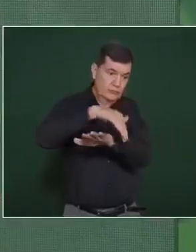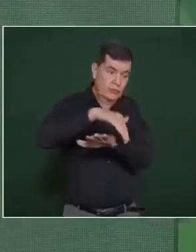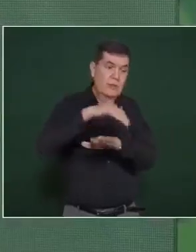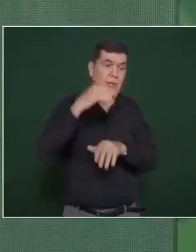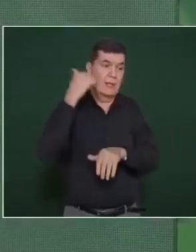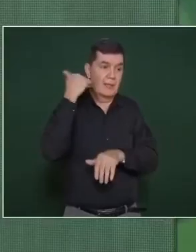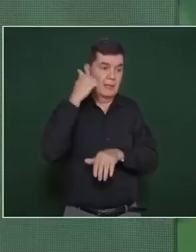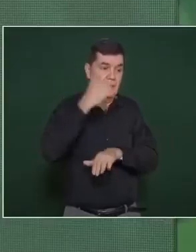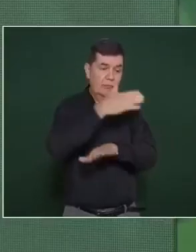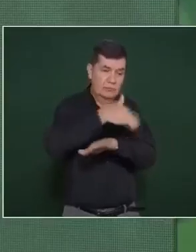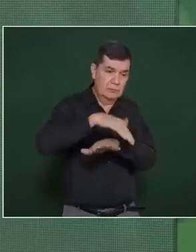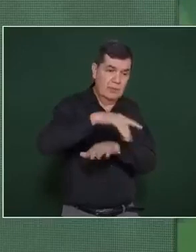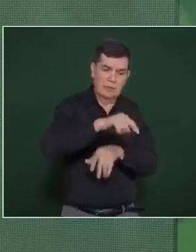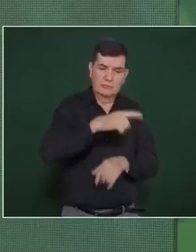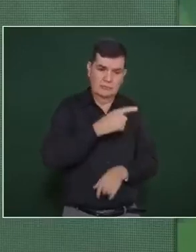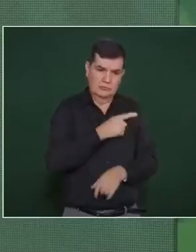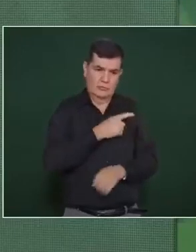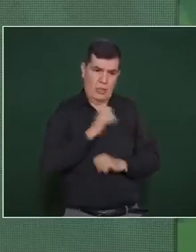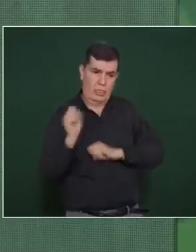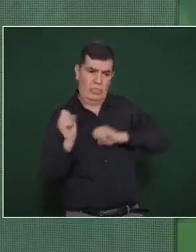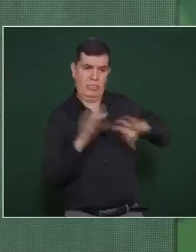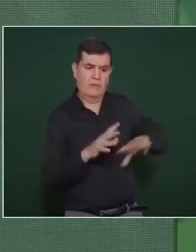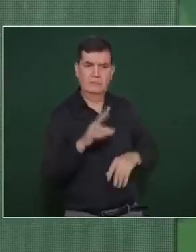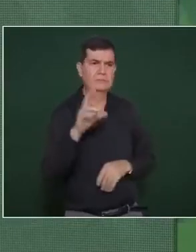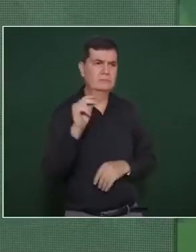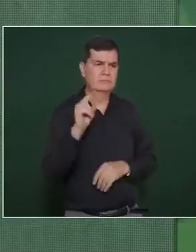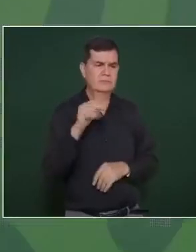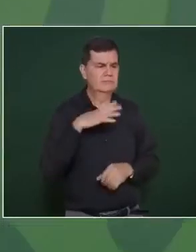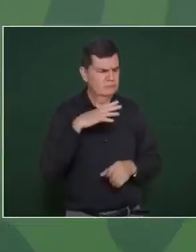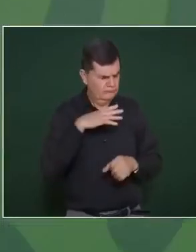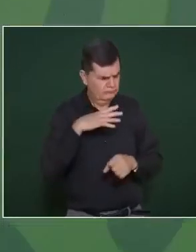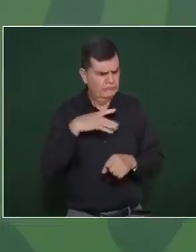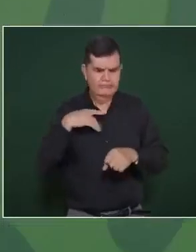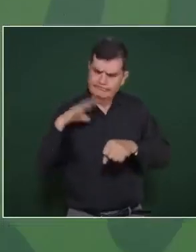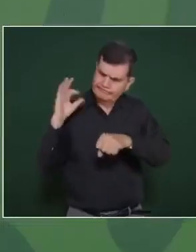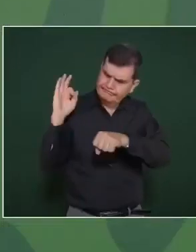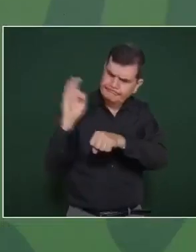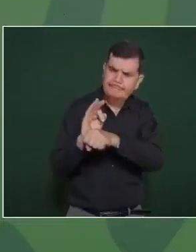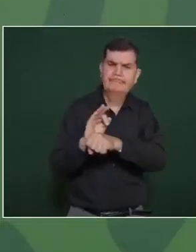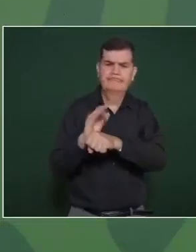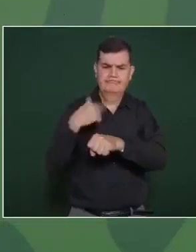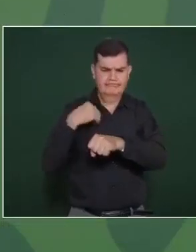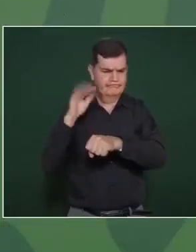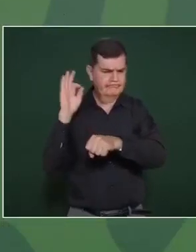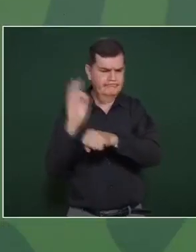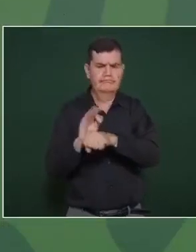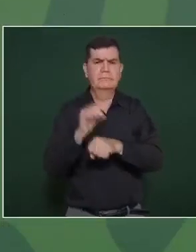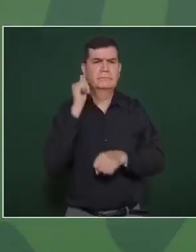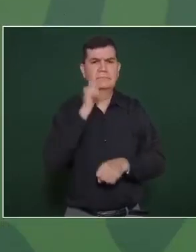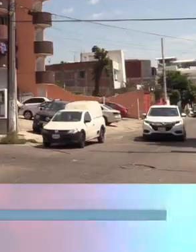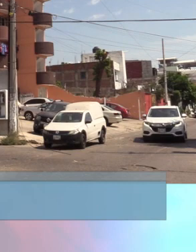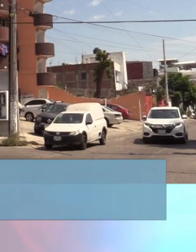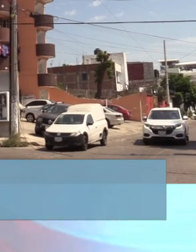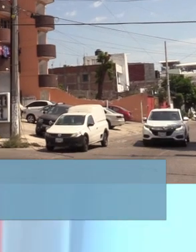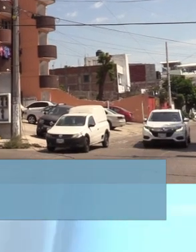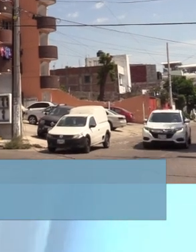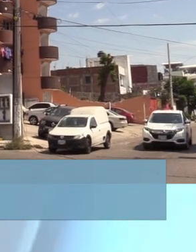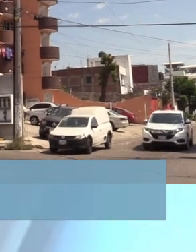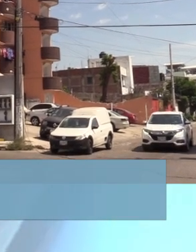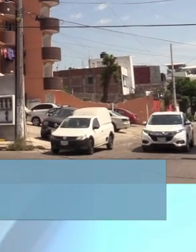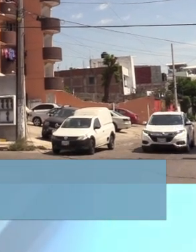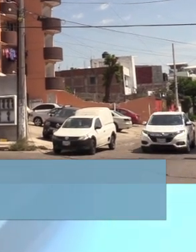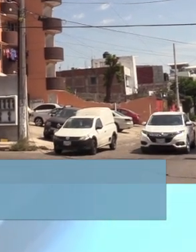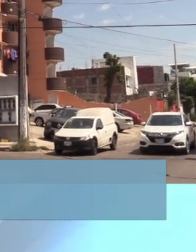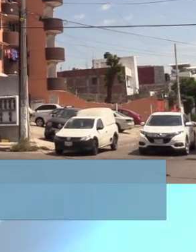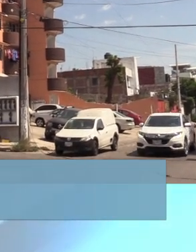energía eléctrica se extenderá dos bimestres más en Acapulco y Coyuca de Benítez por los efectos del huracán Otis. Pues